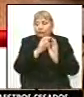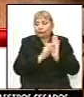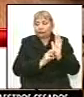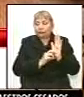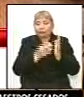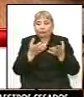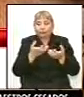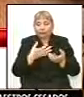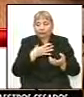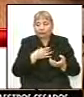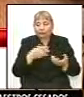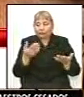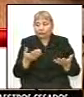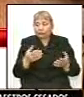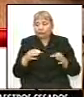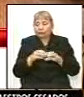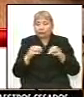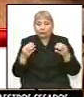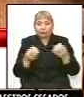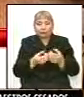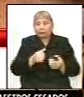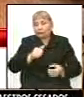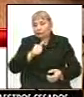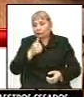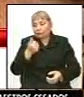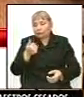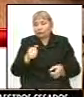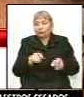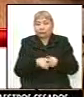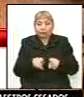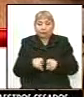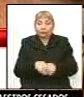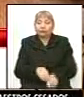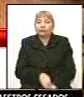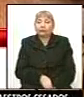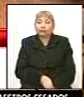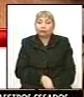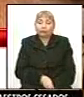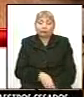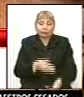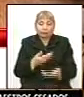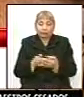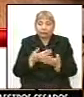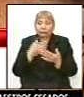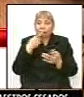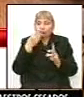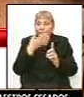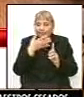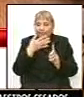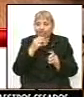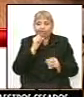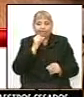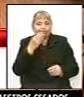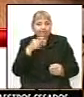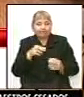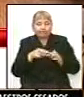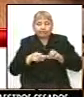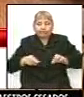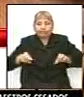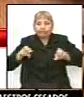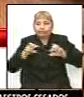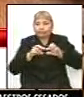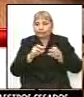les conviene, ocurre en esta comisión. Ocurre en otras comisiones también, presidente, y debemos llamar la atención en el Pleno del Congreso que